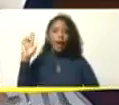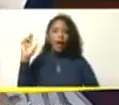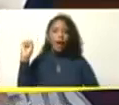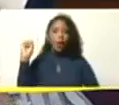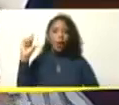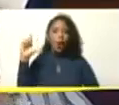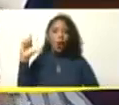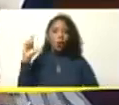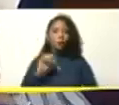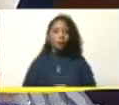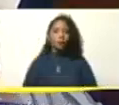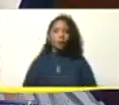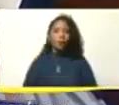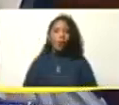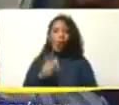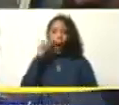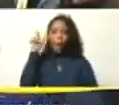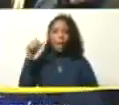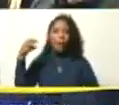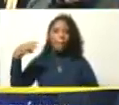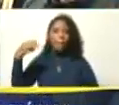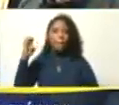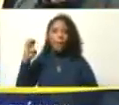Palma y Peter Carrión,